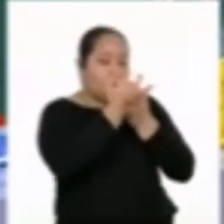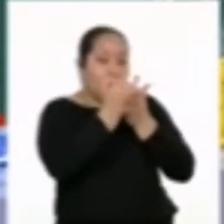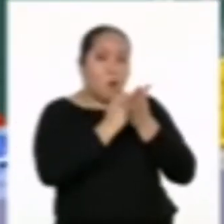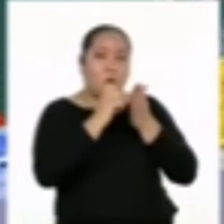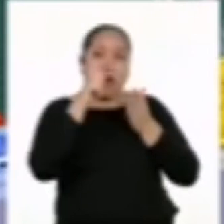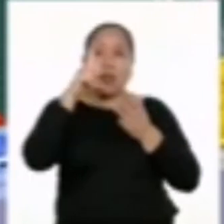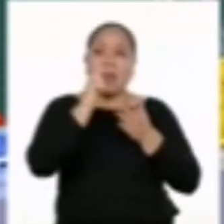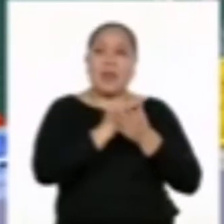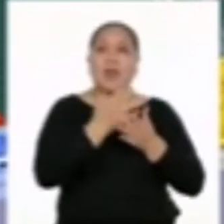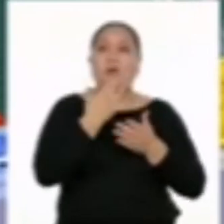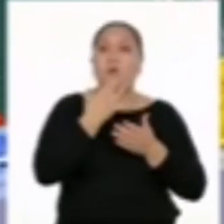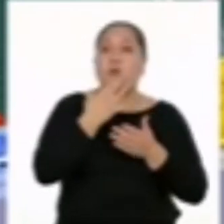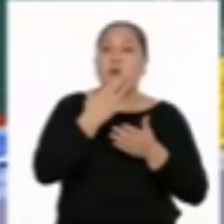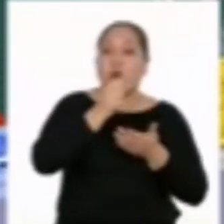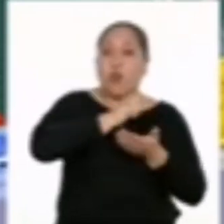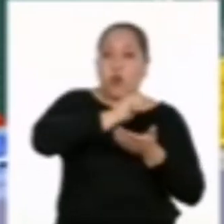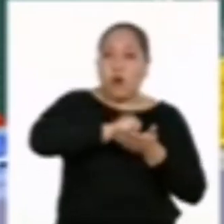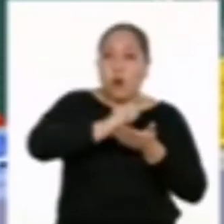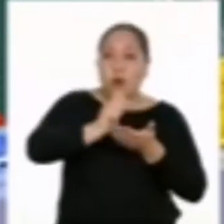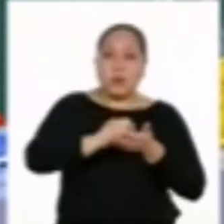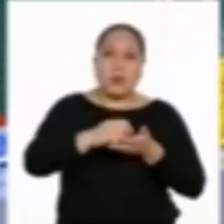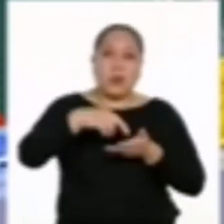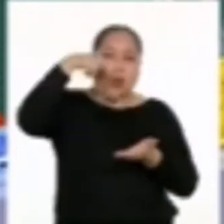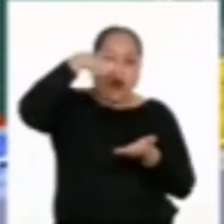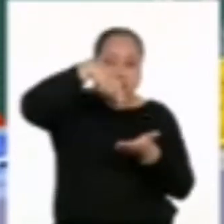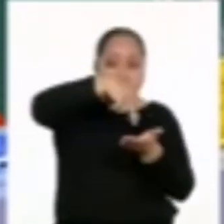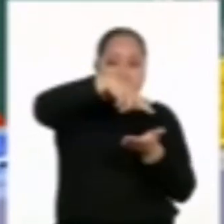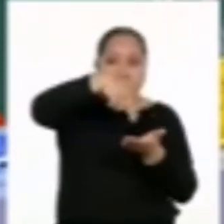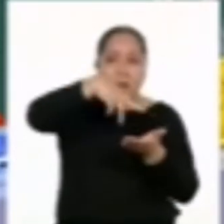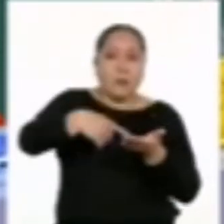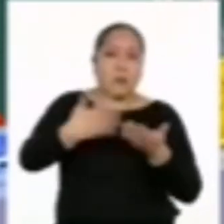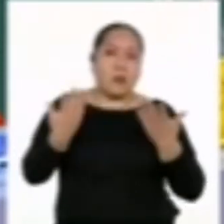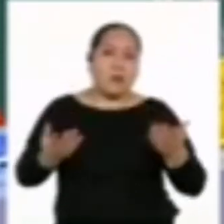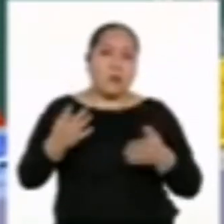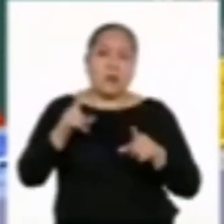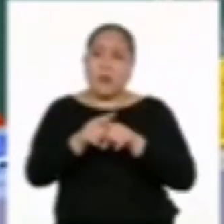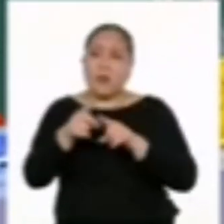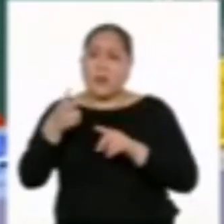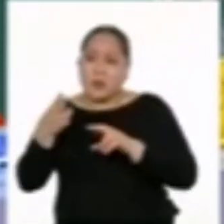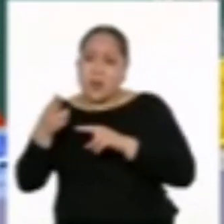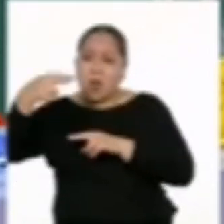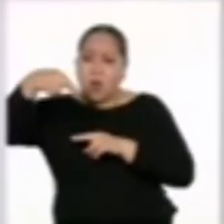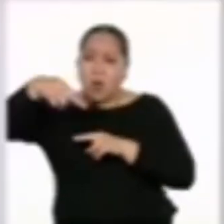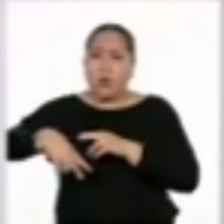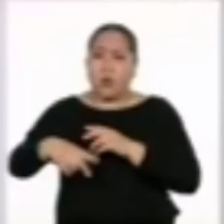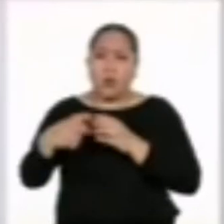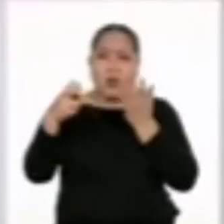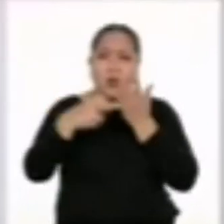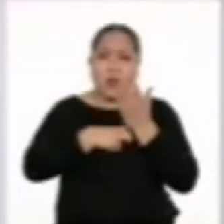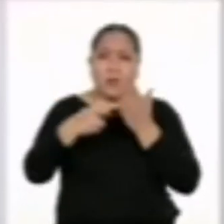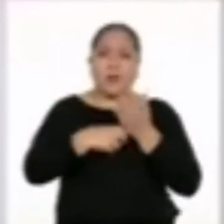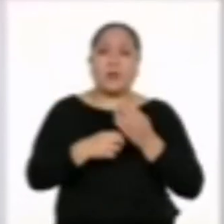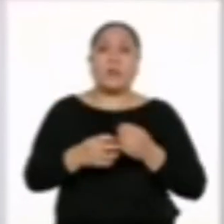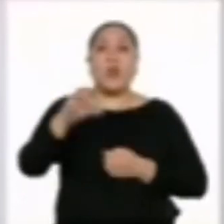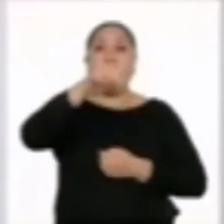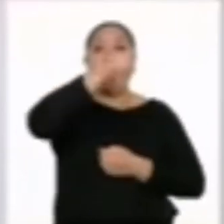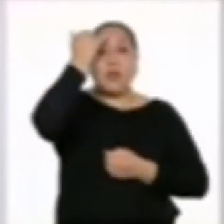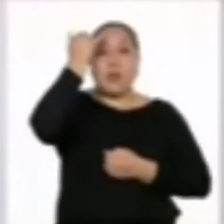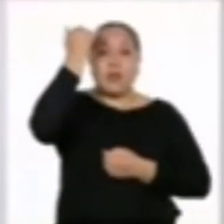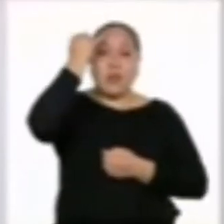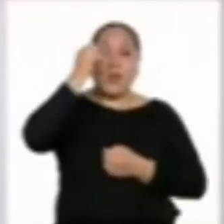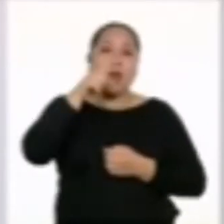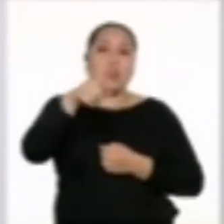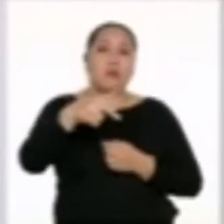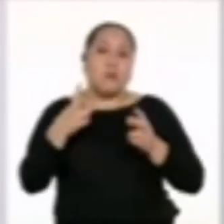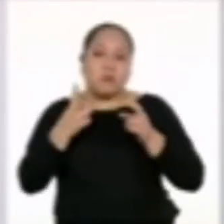las letras con plumones de colores, lapicero, témperas o hasta usando recortes de revistas y periódicos. Otra idea es